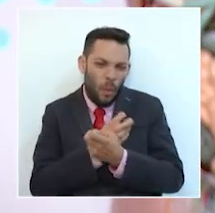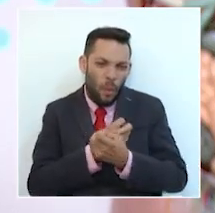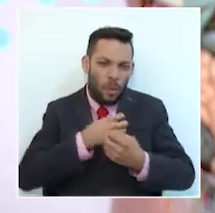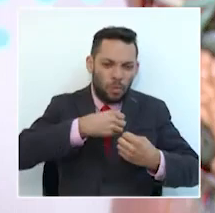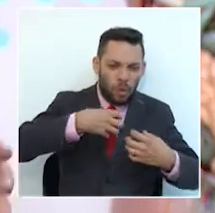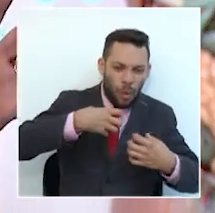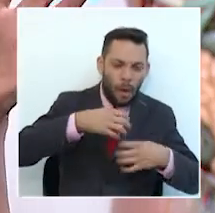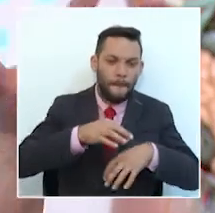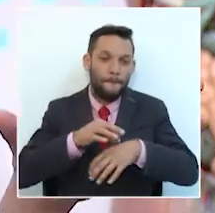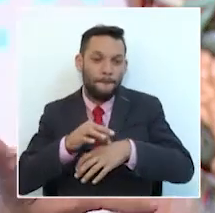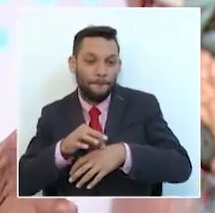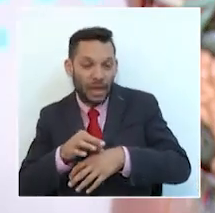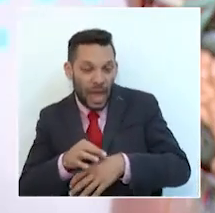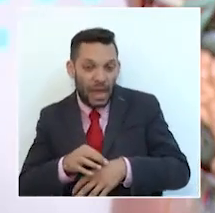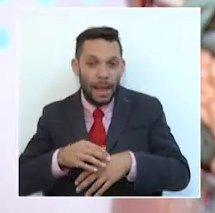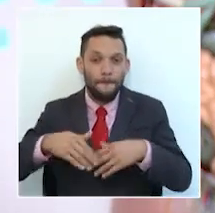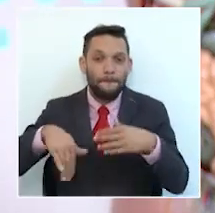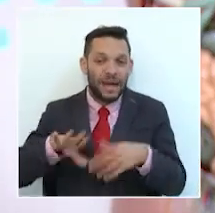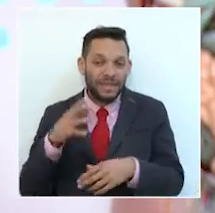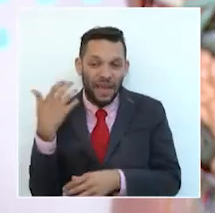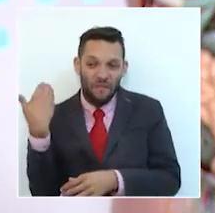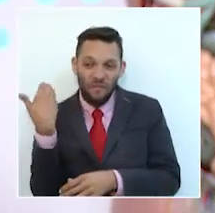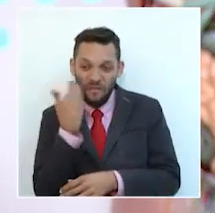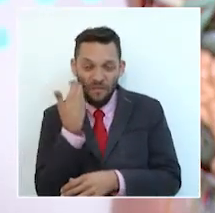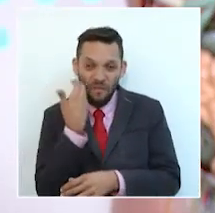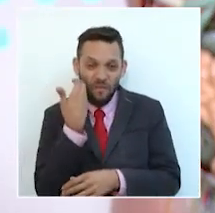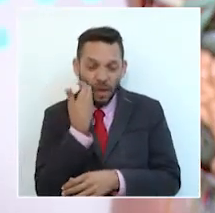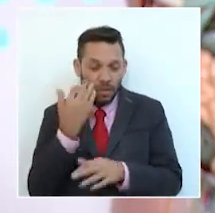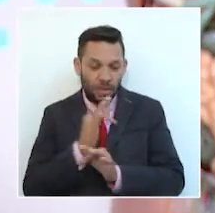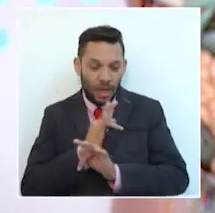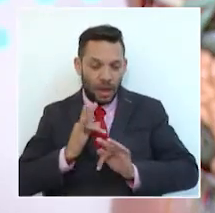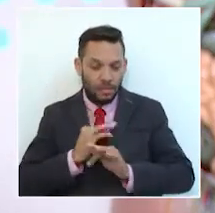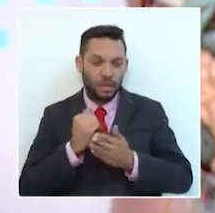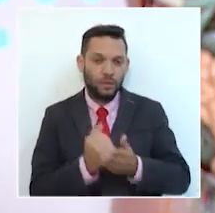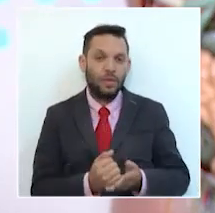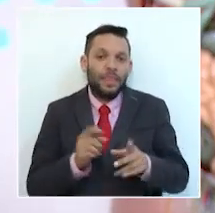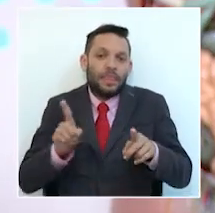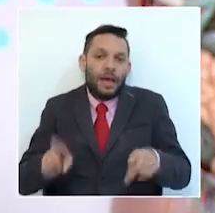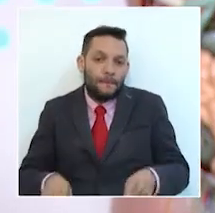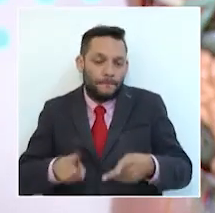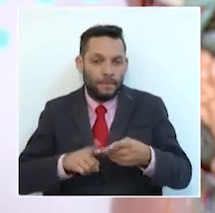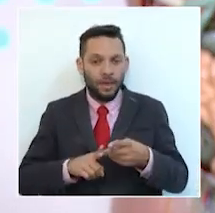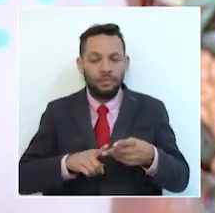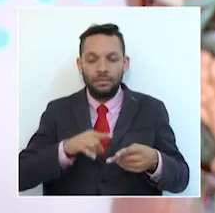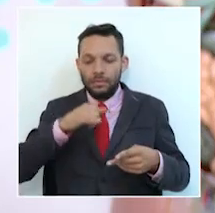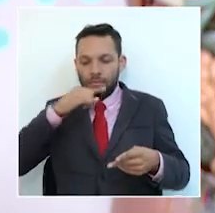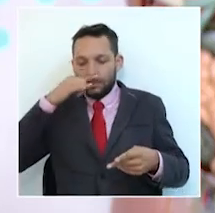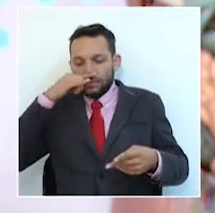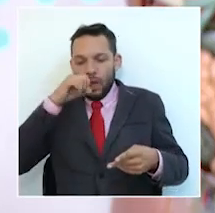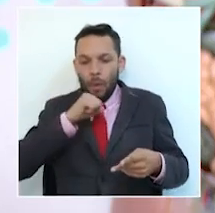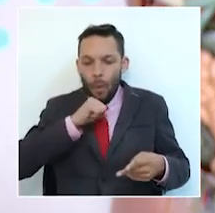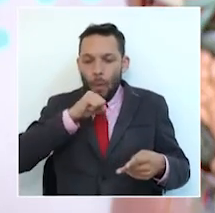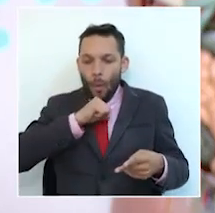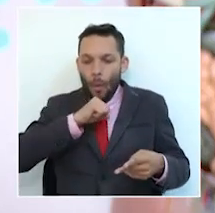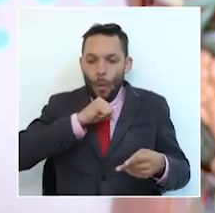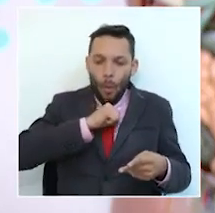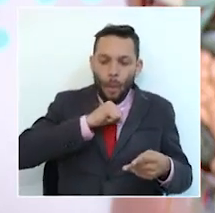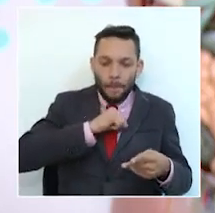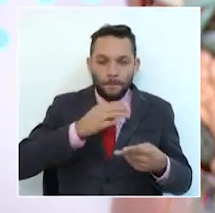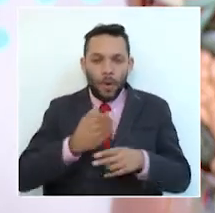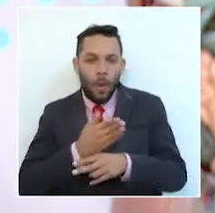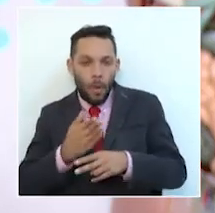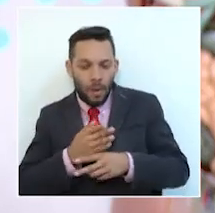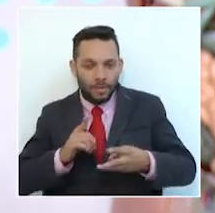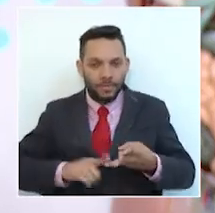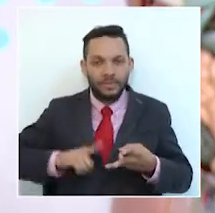porque quizás es son las dos grandes orientaciones terapéuticas los estamos hablando también de problemas respiratorios muchas veces también se pueden